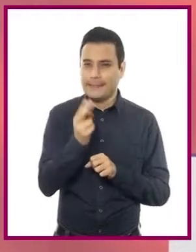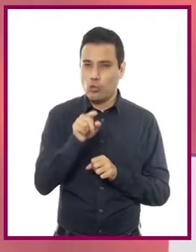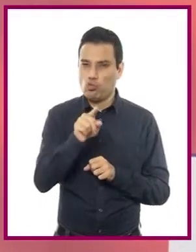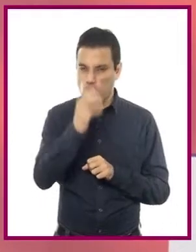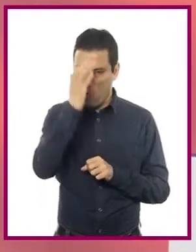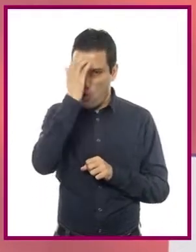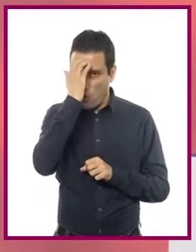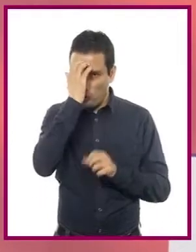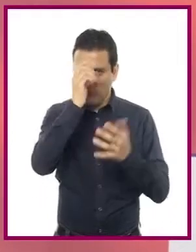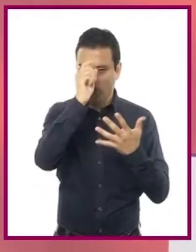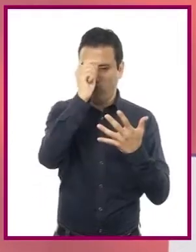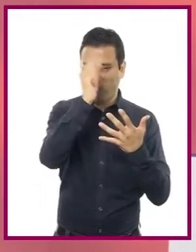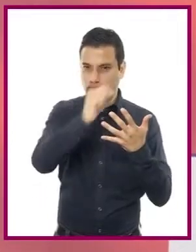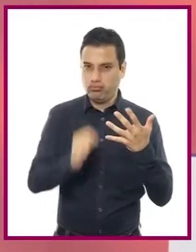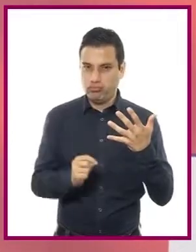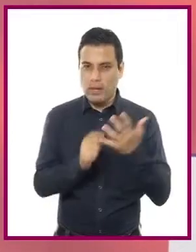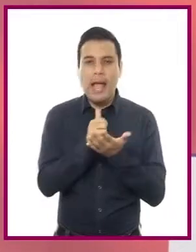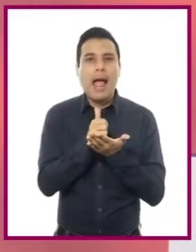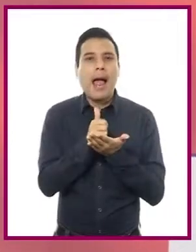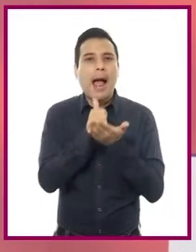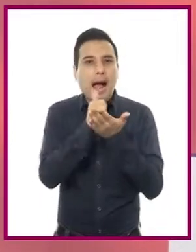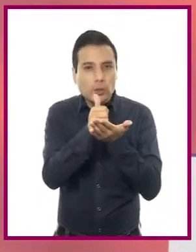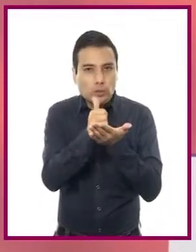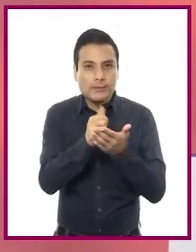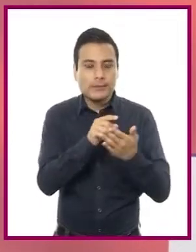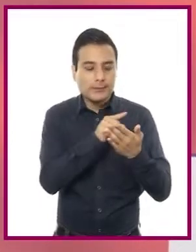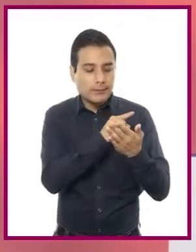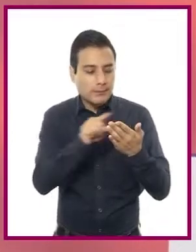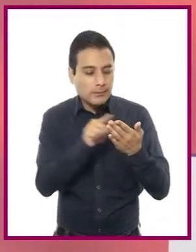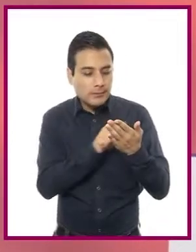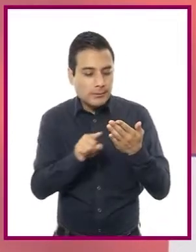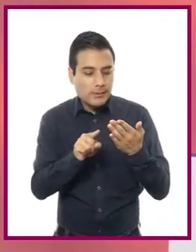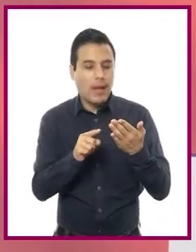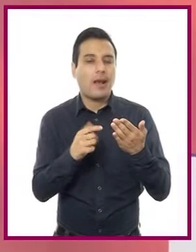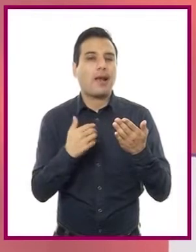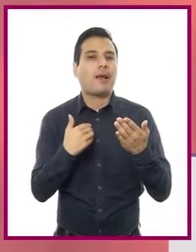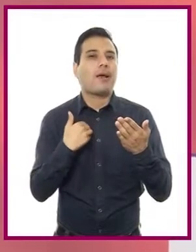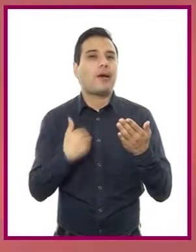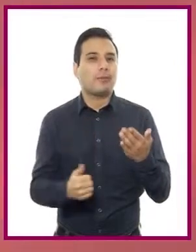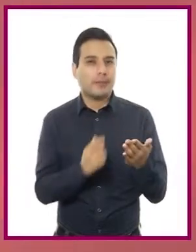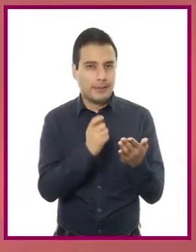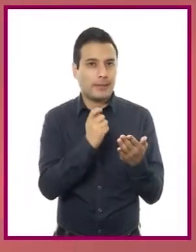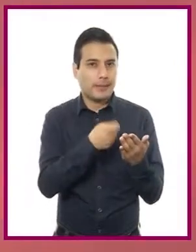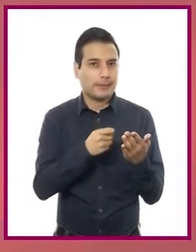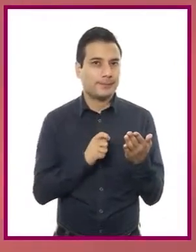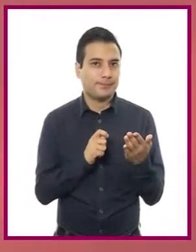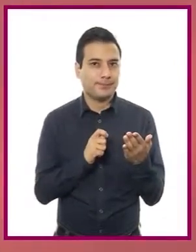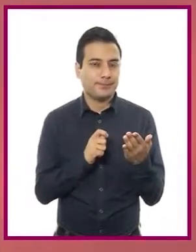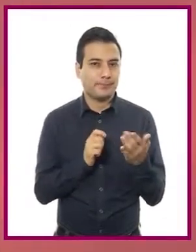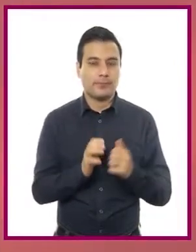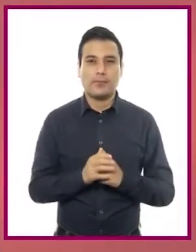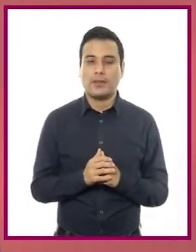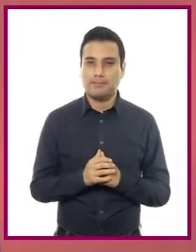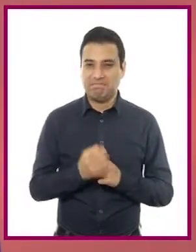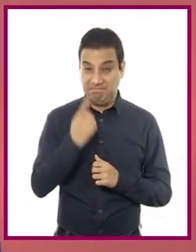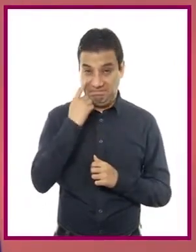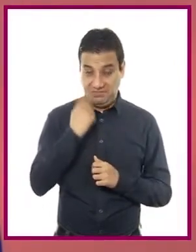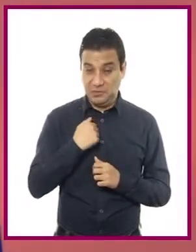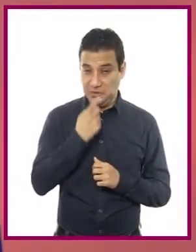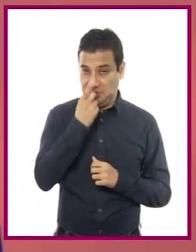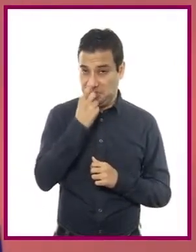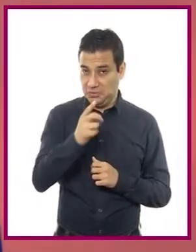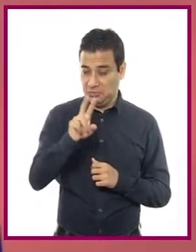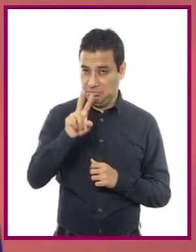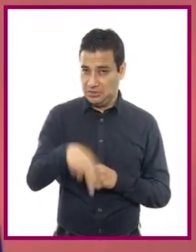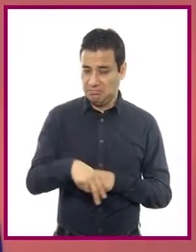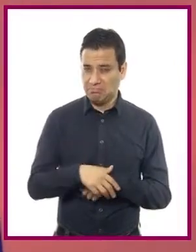conocimientos que nos permitirán interpretar adecuadamente lo que el autor desea transmitir. Si le soy sincero,